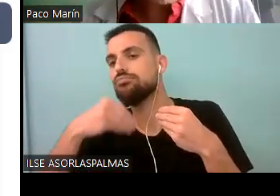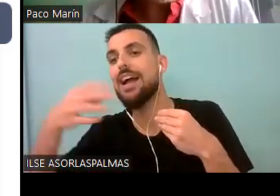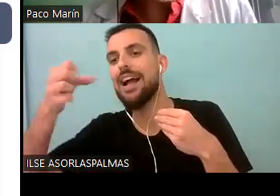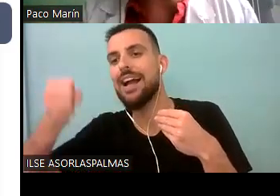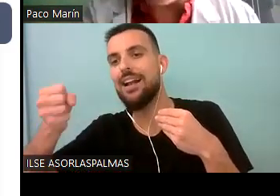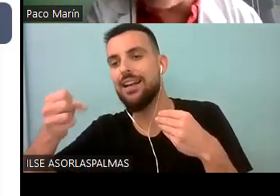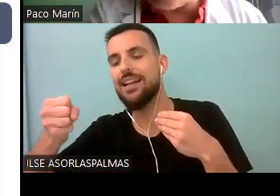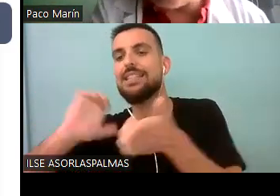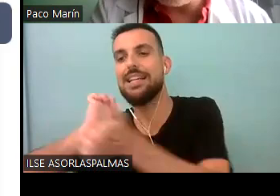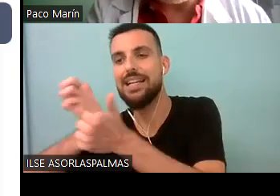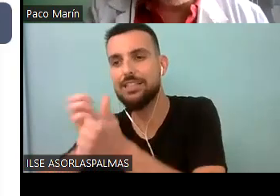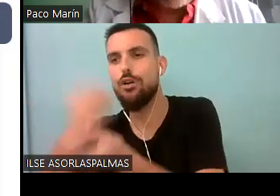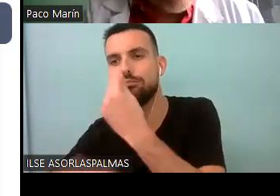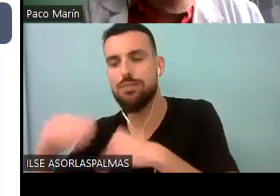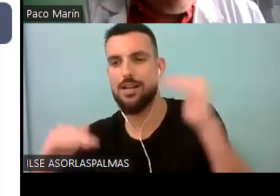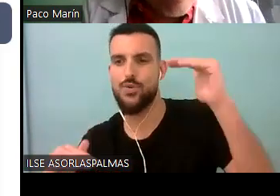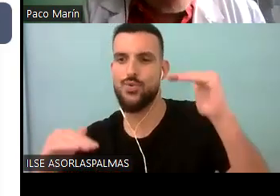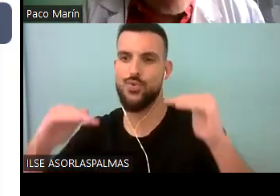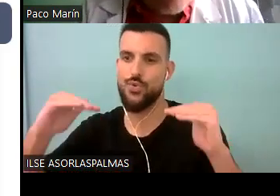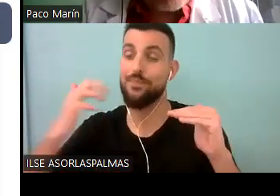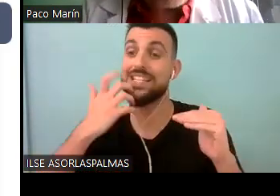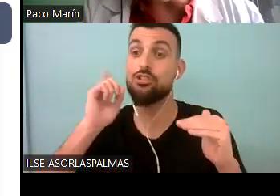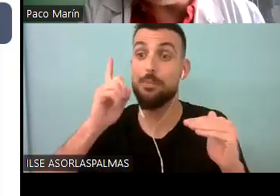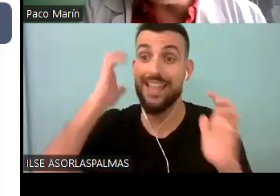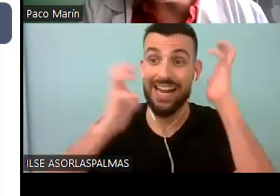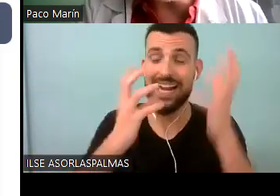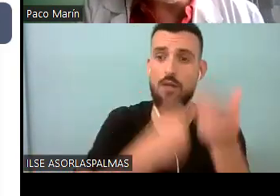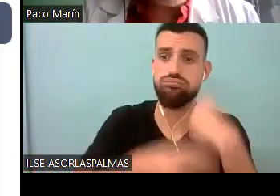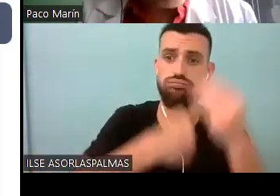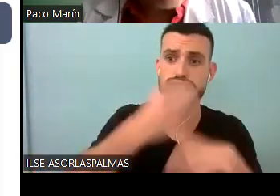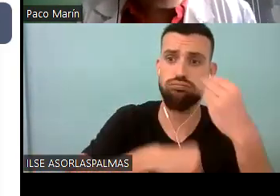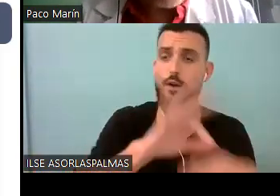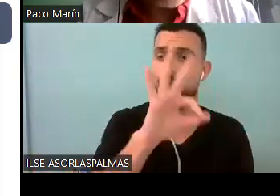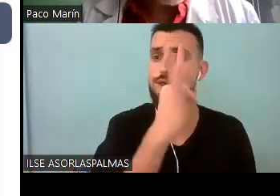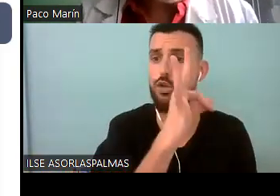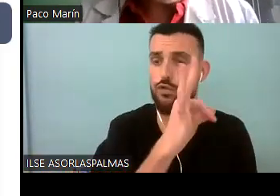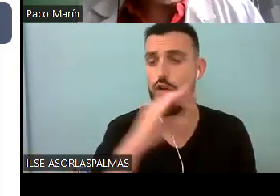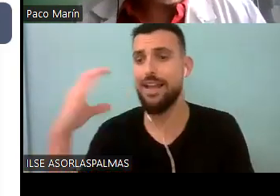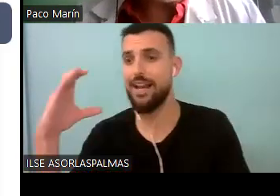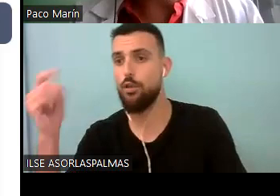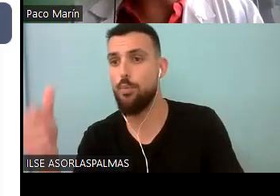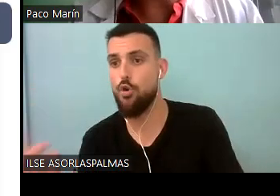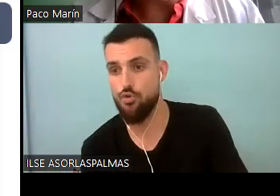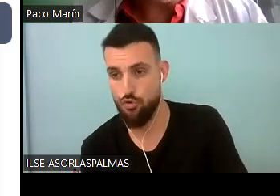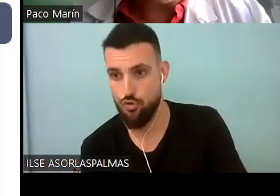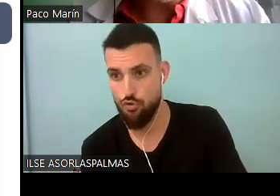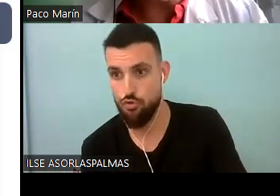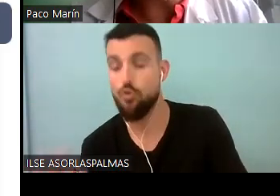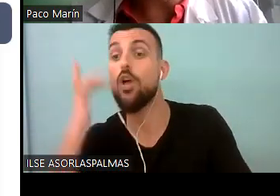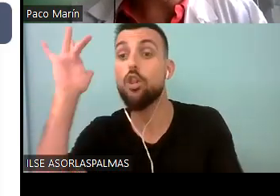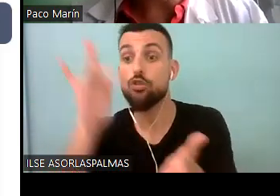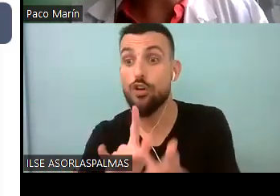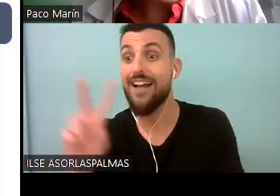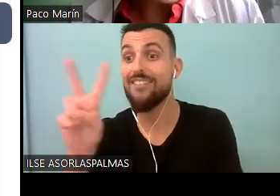Si solo comemos carne, entran calcio y fósforo, pero entra mucho más fósforo que calcio, y cuando llega la vitamina D y